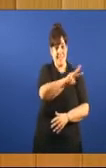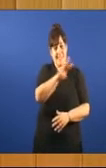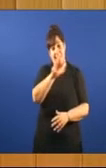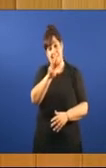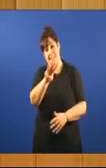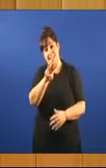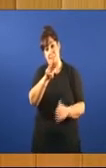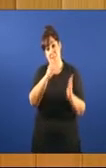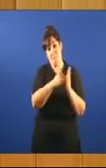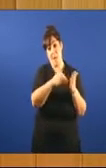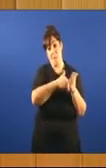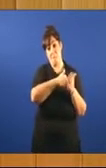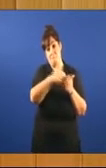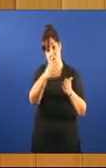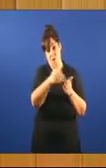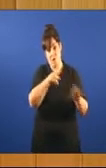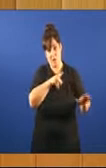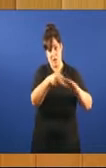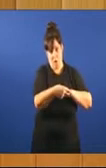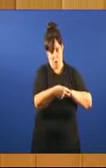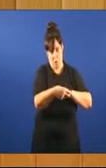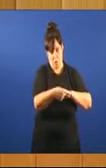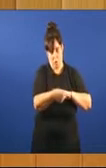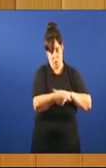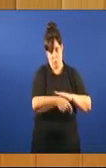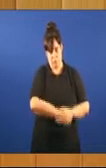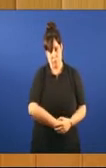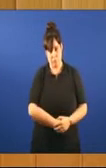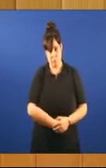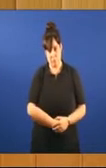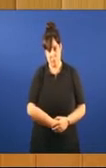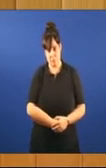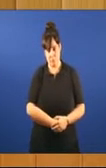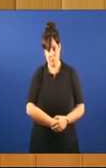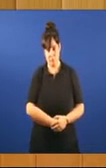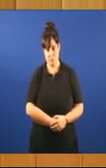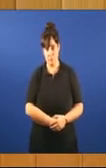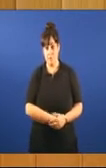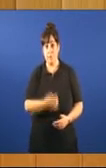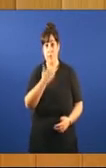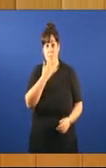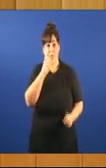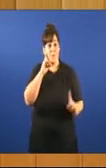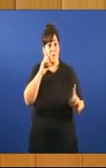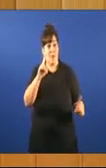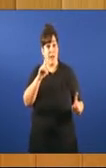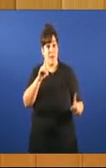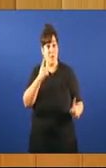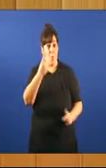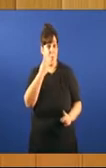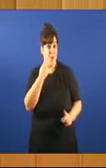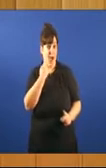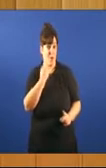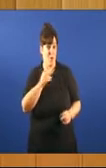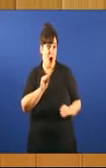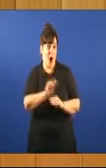33.000 millóns de euros. 33.000 millóns de euros. Só en axudas directas á banca, a